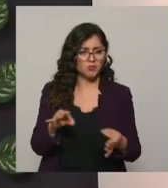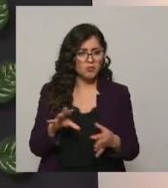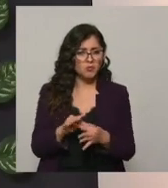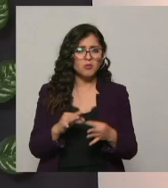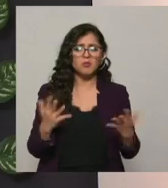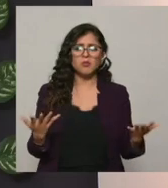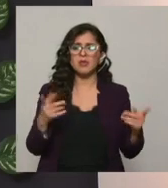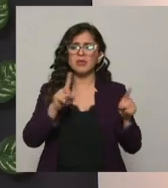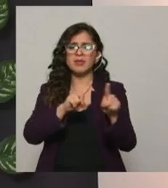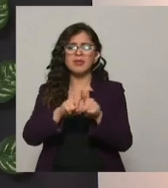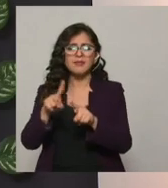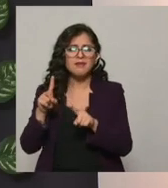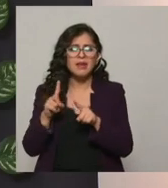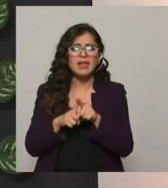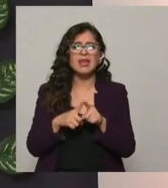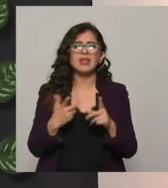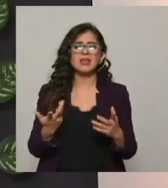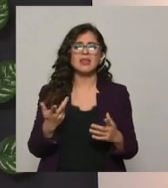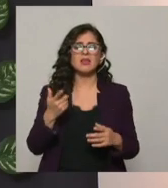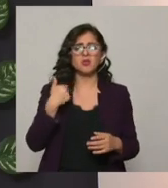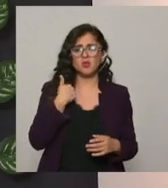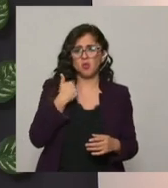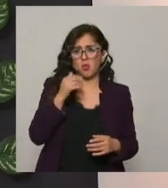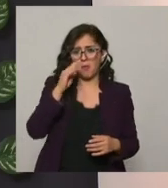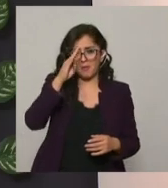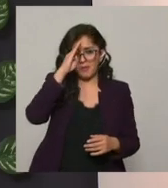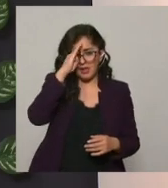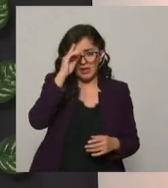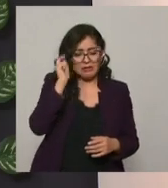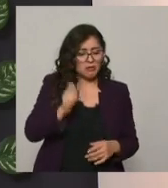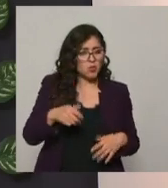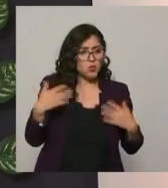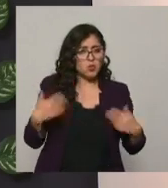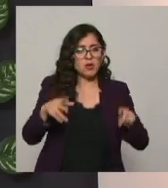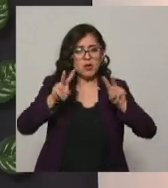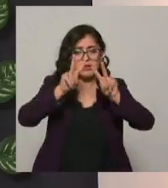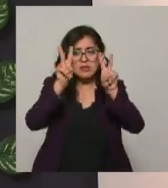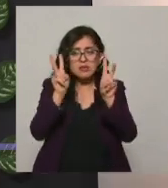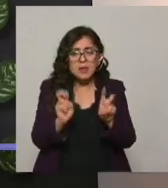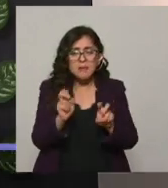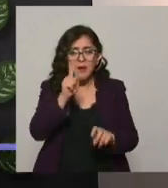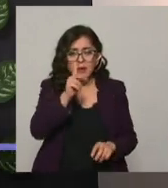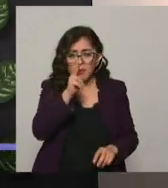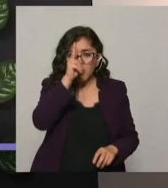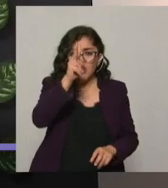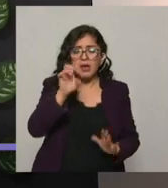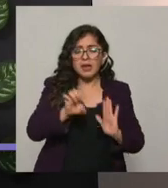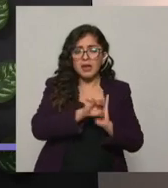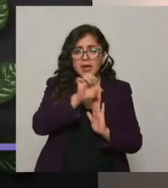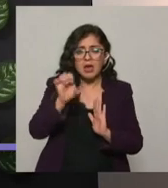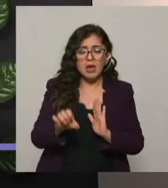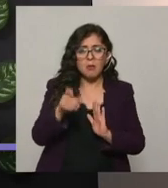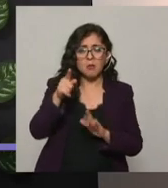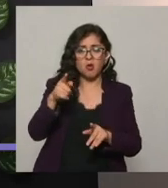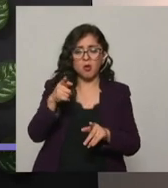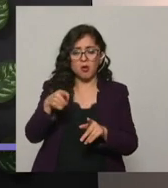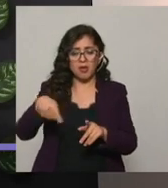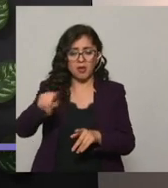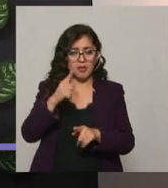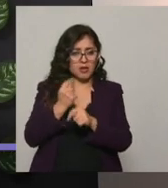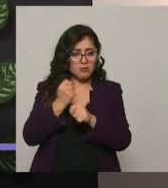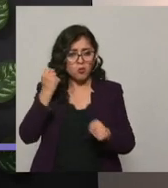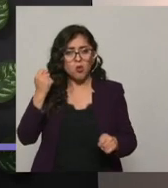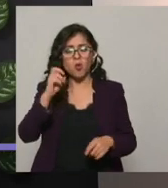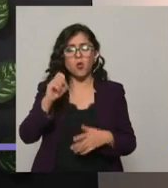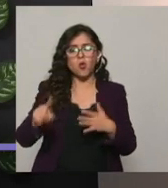ciertos casos, o sea, creo que hay un tema de violencia en el espacio público, por ejemplo, en el transporte, vagones exclusivos, que